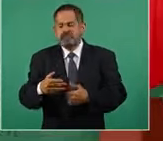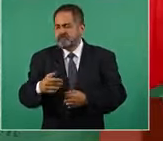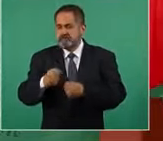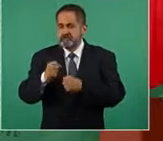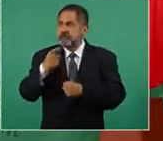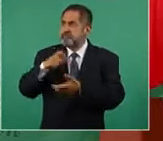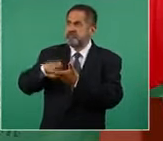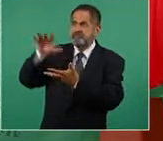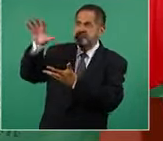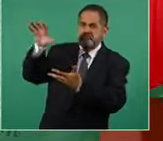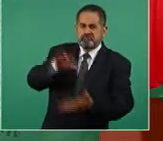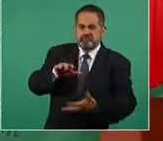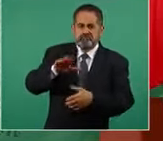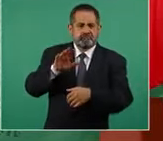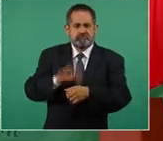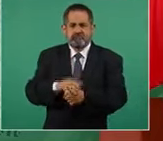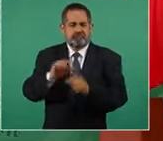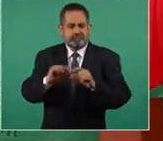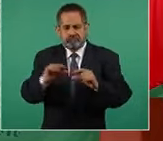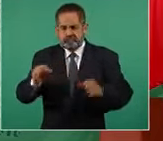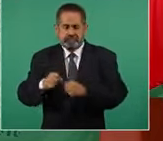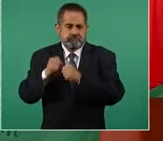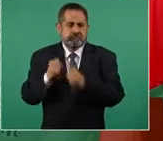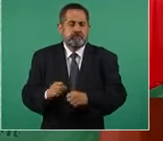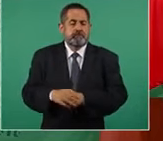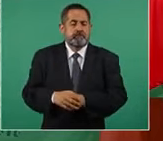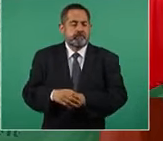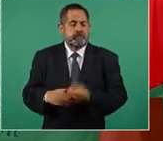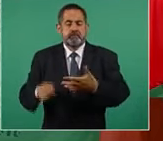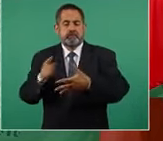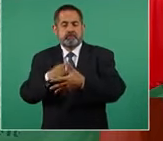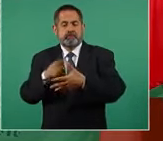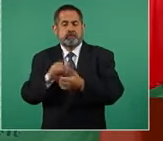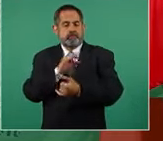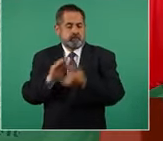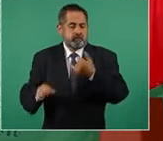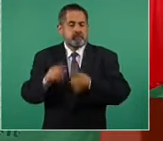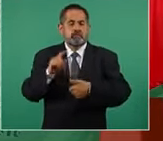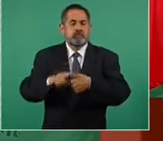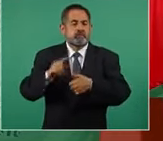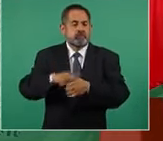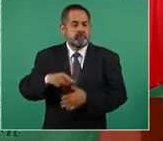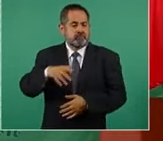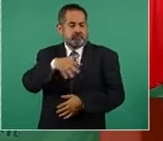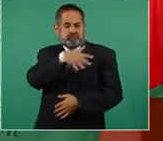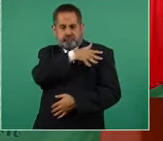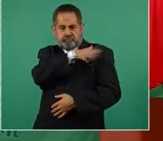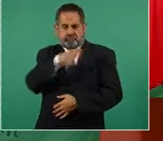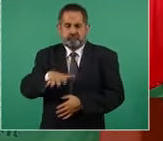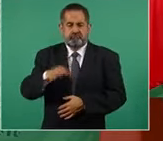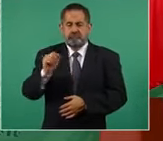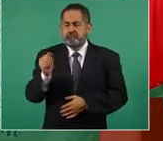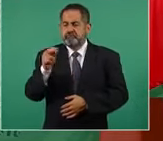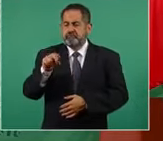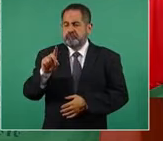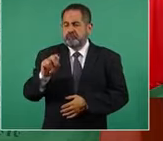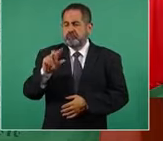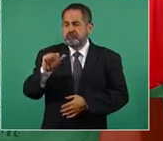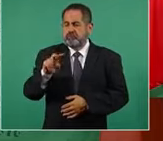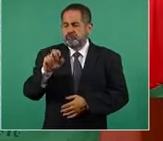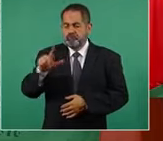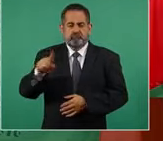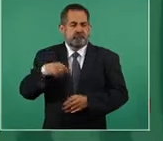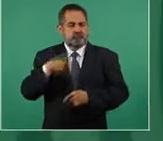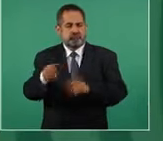vacunas en nuestro país. Y finalmente, el general Luis Crescencio Sandoval mostrará los elementos